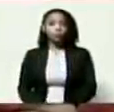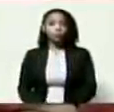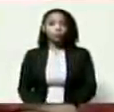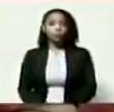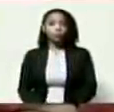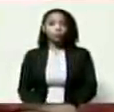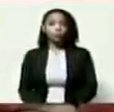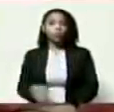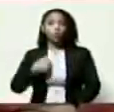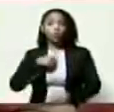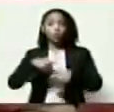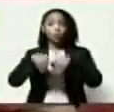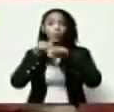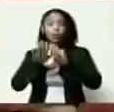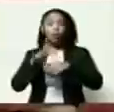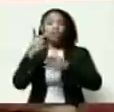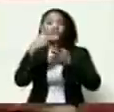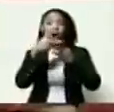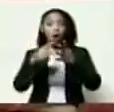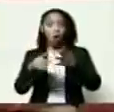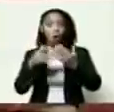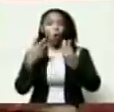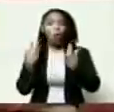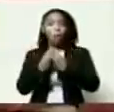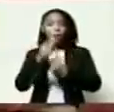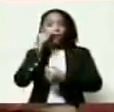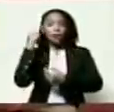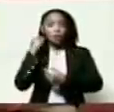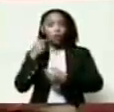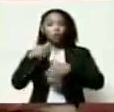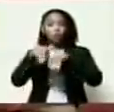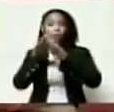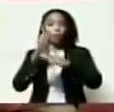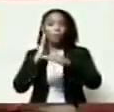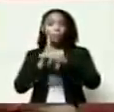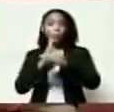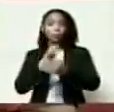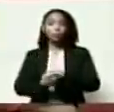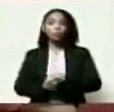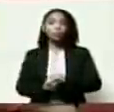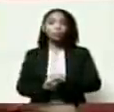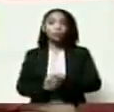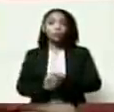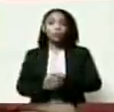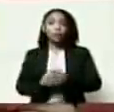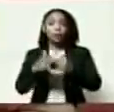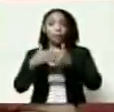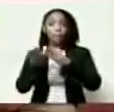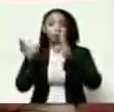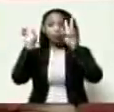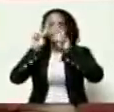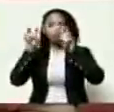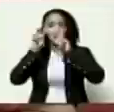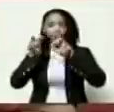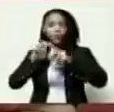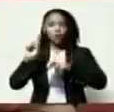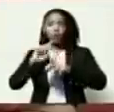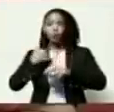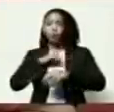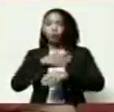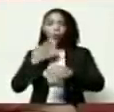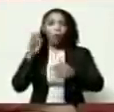Hemos suspendido de militancia a varios compañeros y compañeras, y se abre la investigación, y nosotros no vamos a